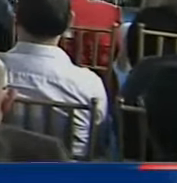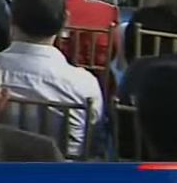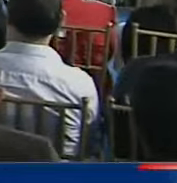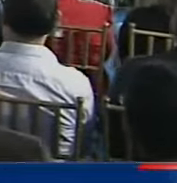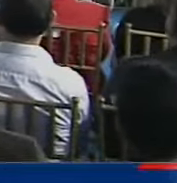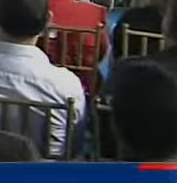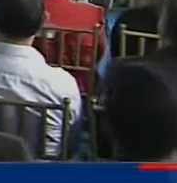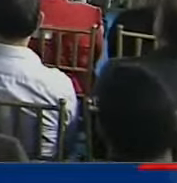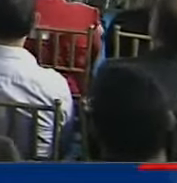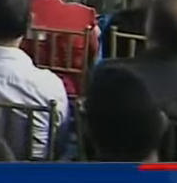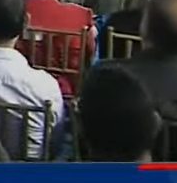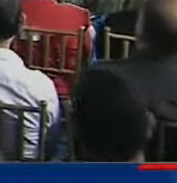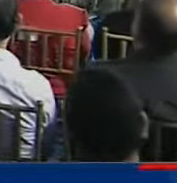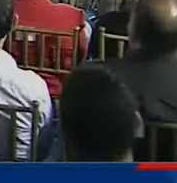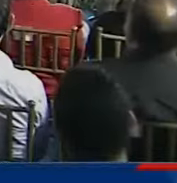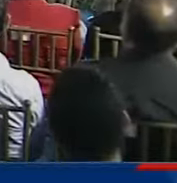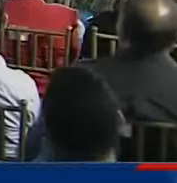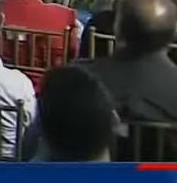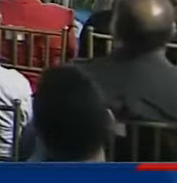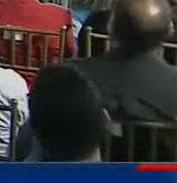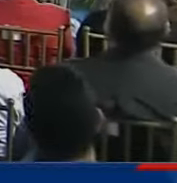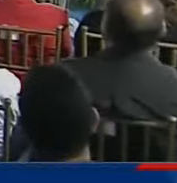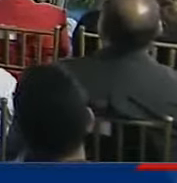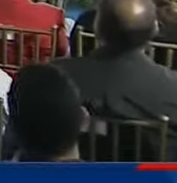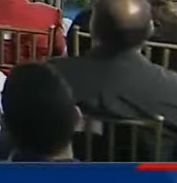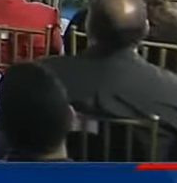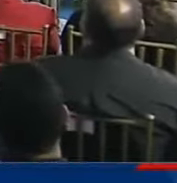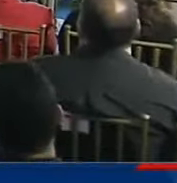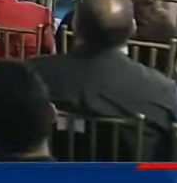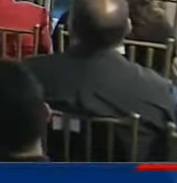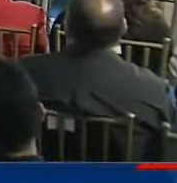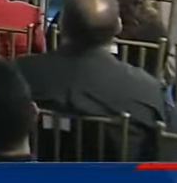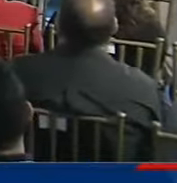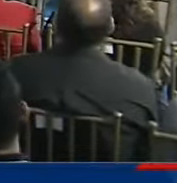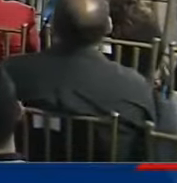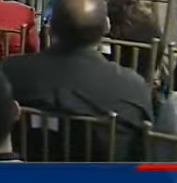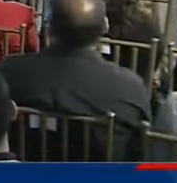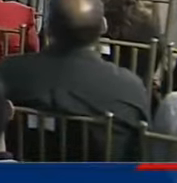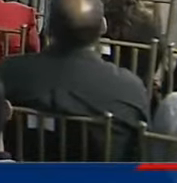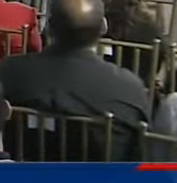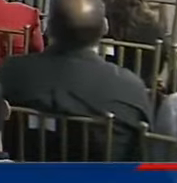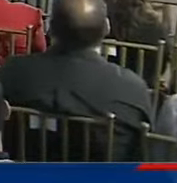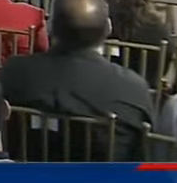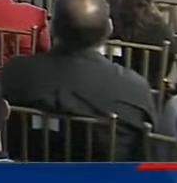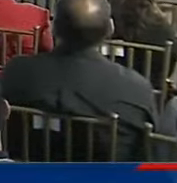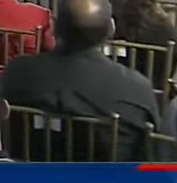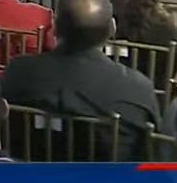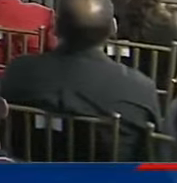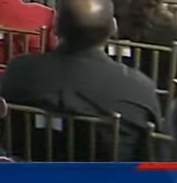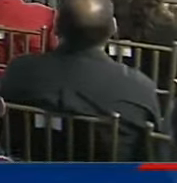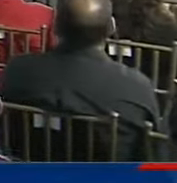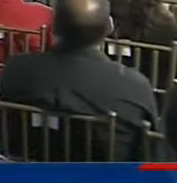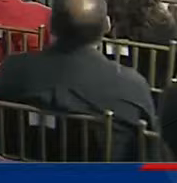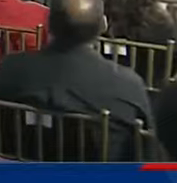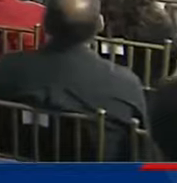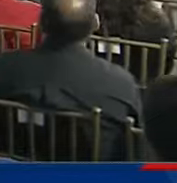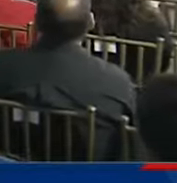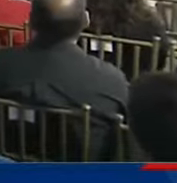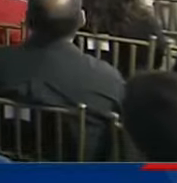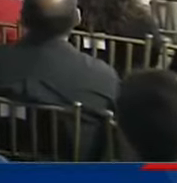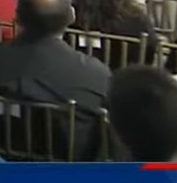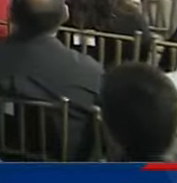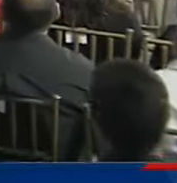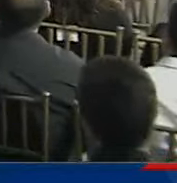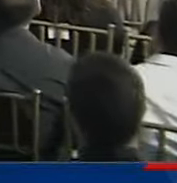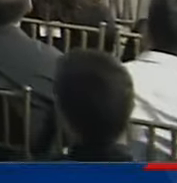de innovaciones foráneas, va a tener derecho a la existencia y a la vida. Sencillamente